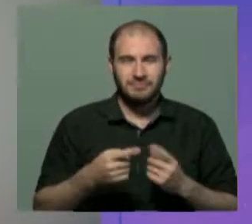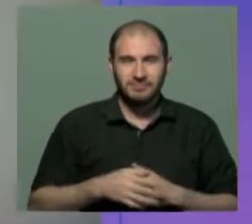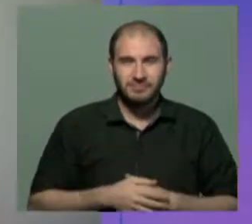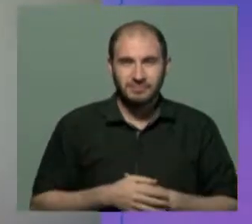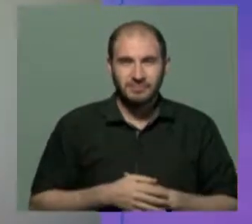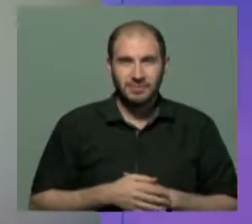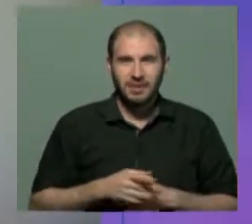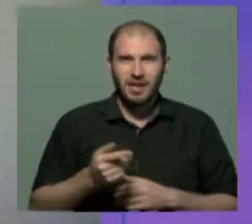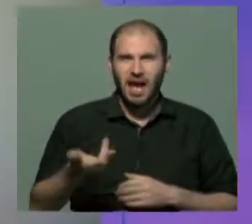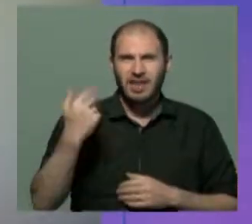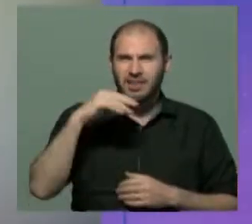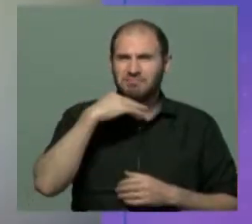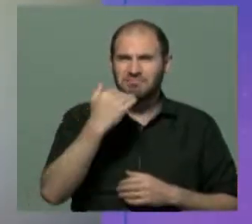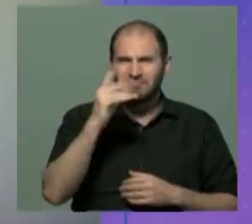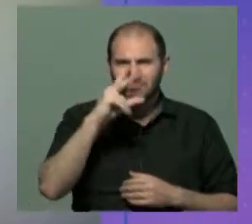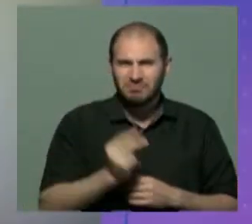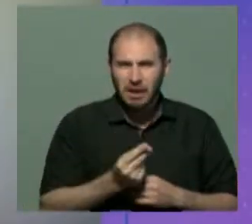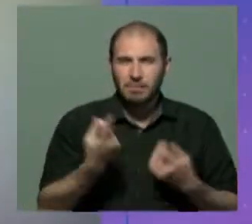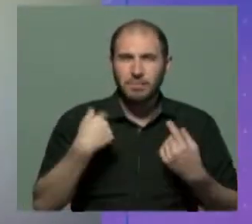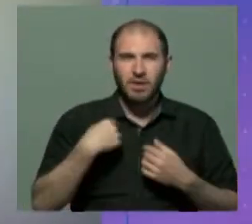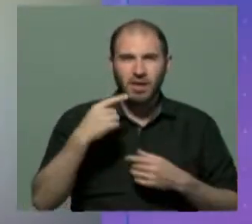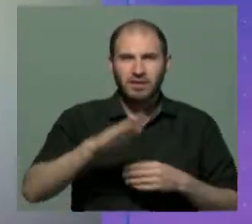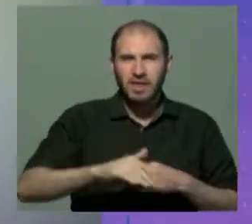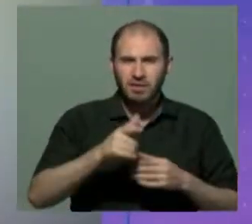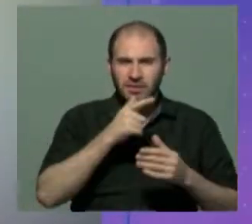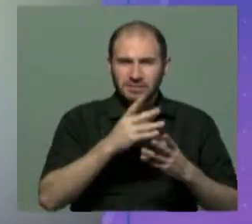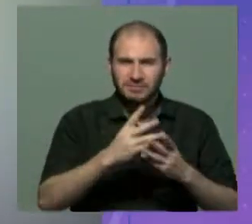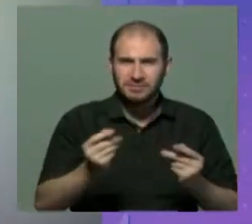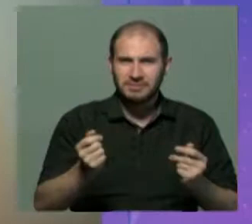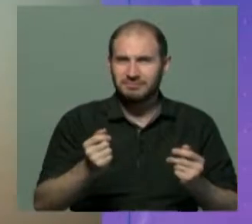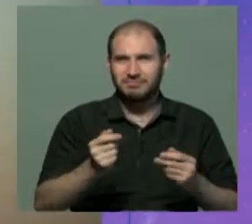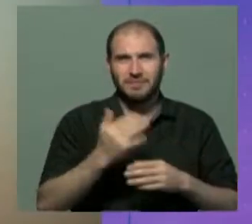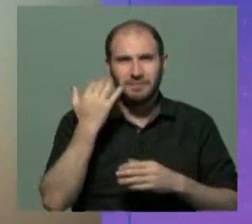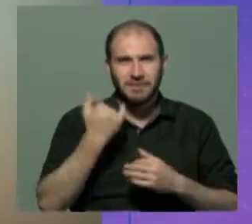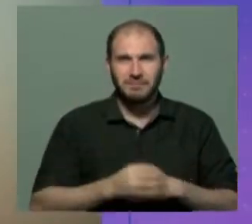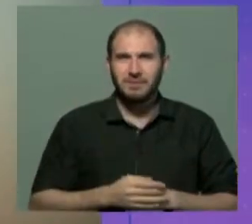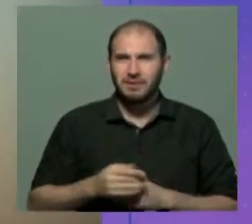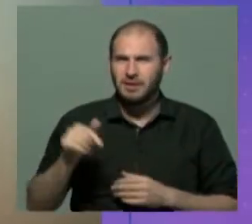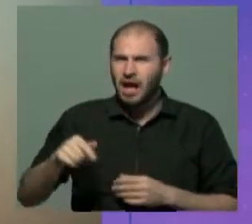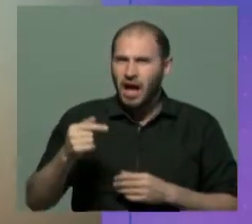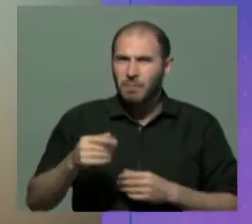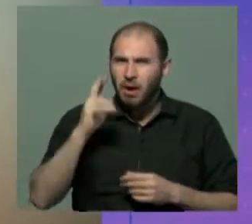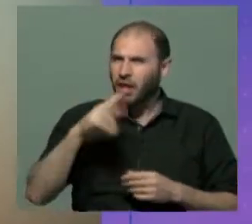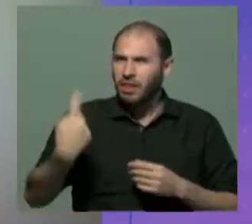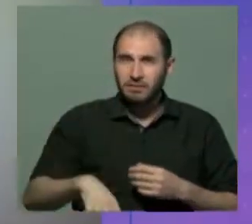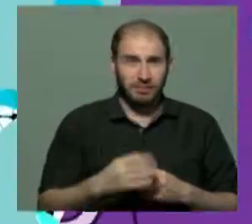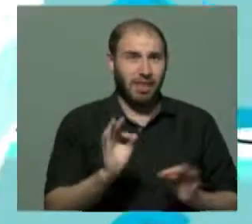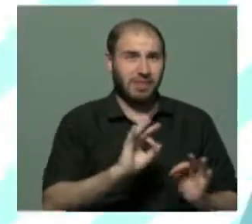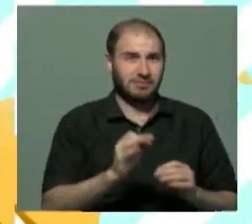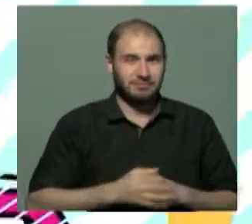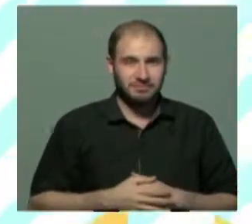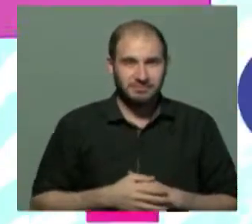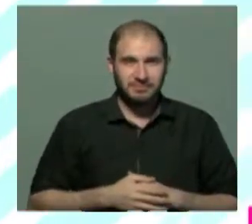No me di cuenta en ese momento, pero una parte de mi niñez se fue para siempre. ¡Bart! ¿Qué estás mirando? Yo nada, papá.